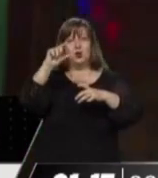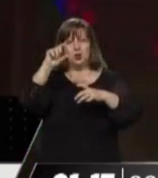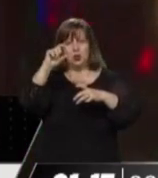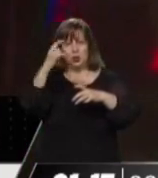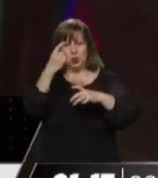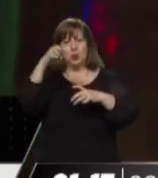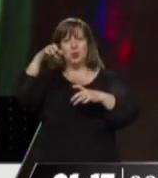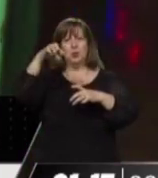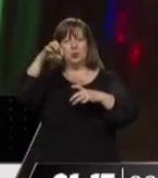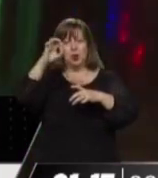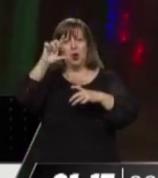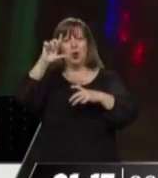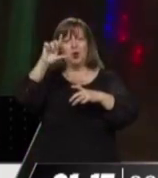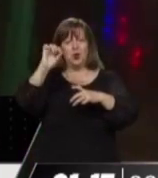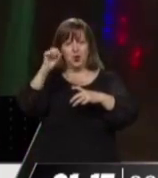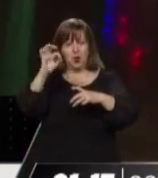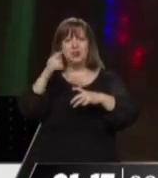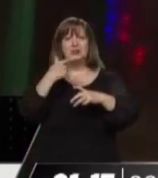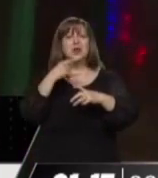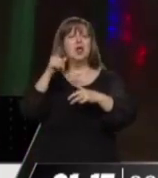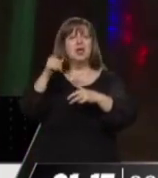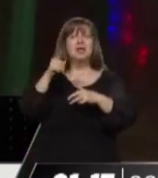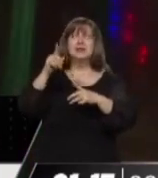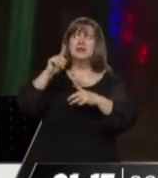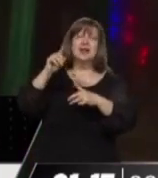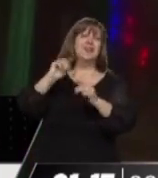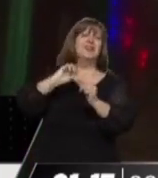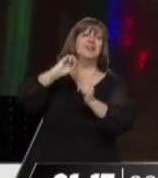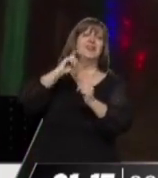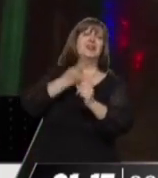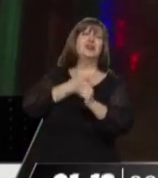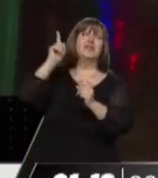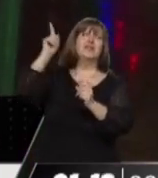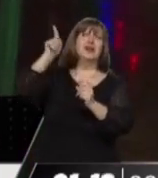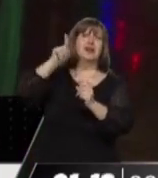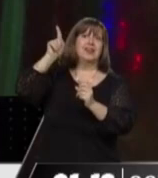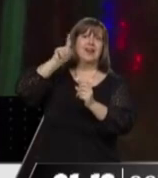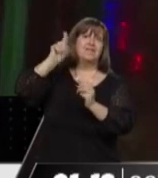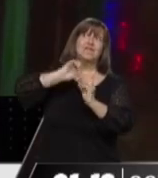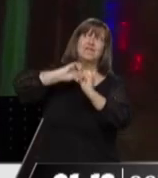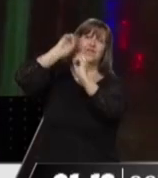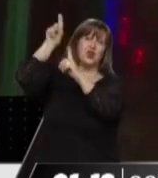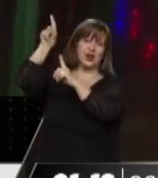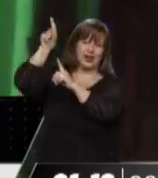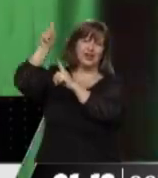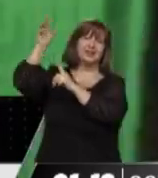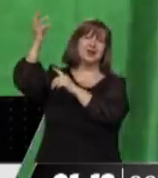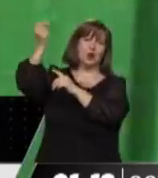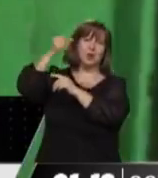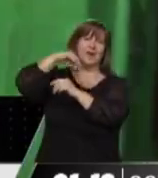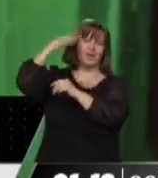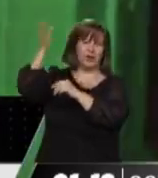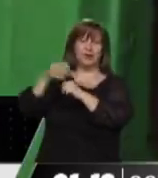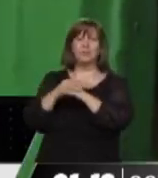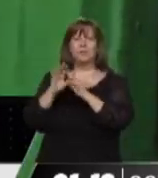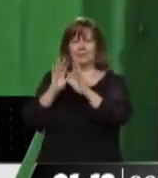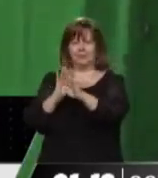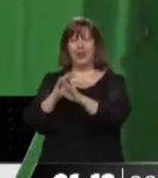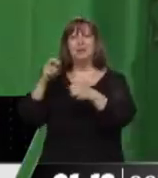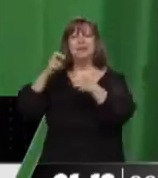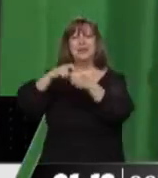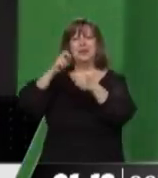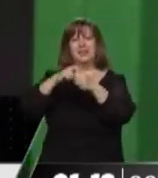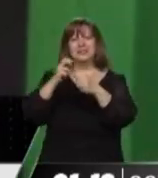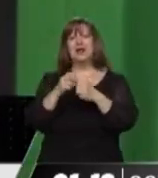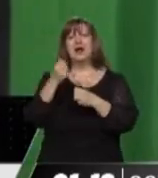Está muy difícil conseguirlos y si los conseguís, nos sale bastante caro. Juli. Quiero ir con algunos precios y voy a ir con la